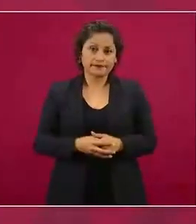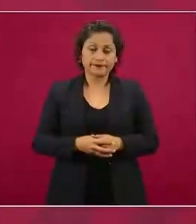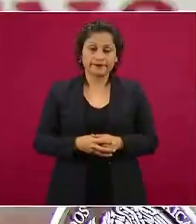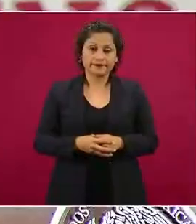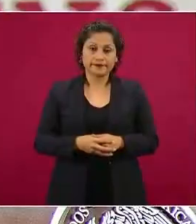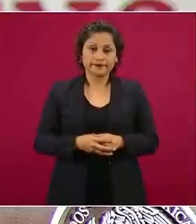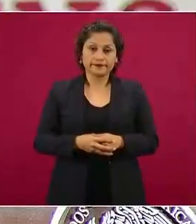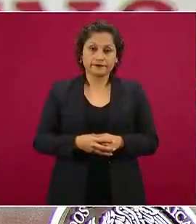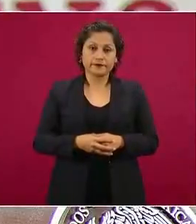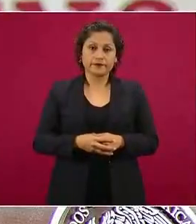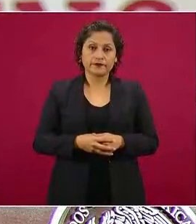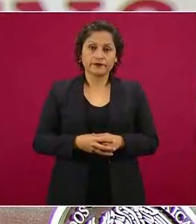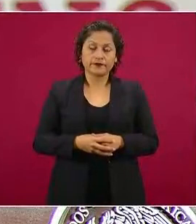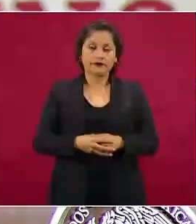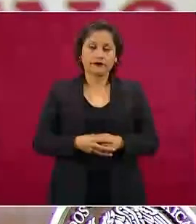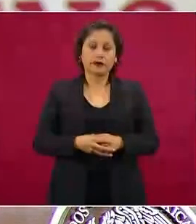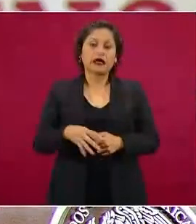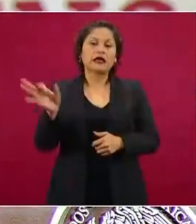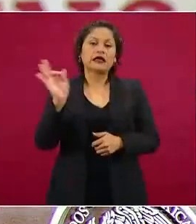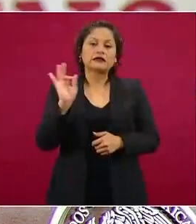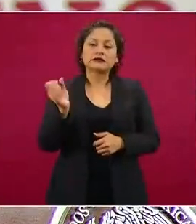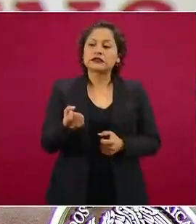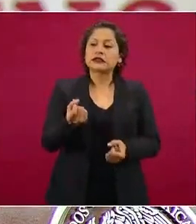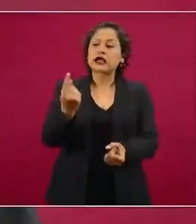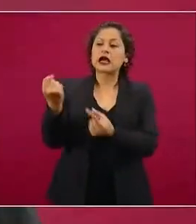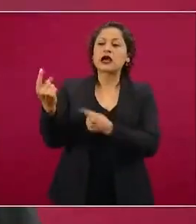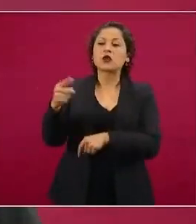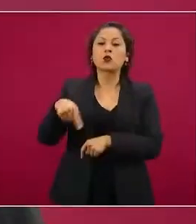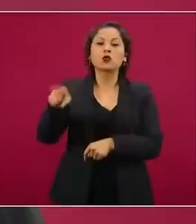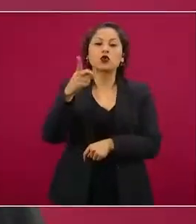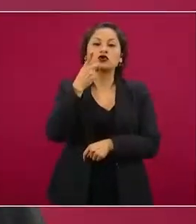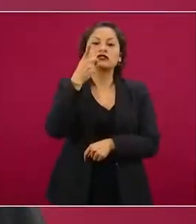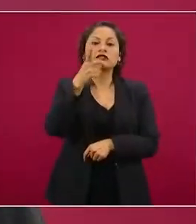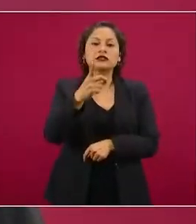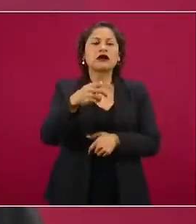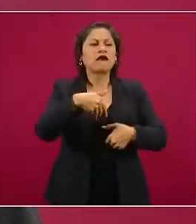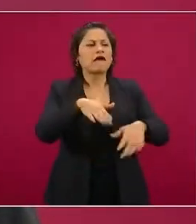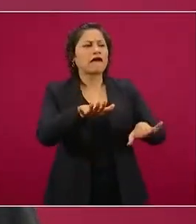no se va a mover ni una hoja del árbol de la política.